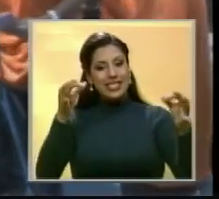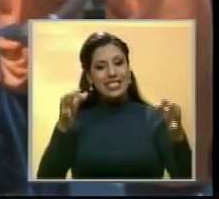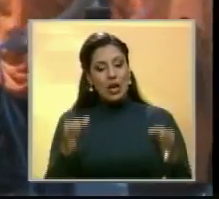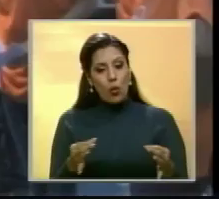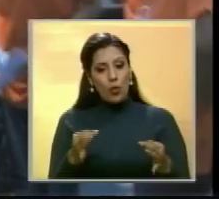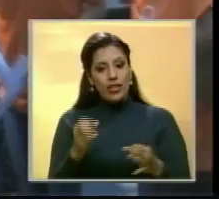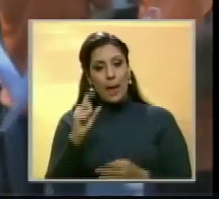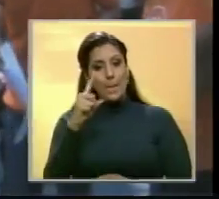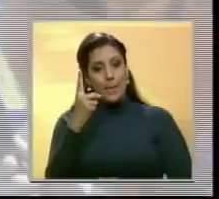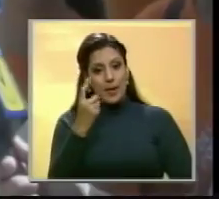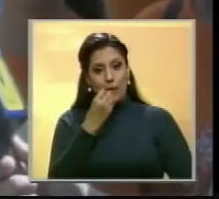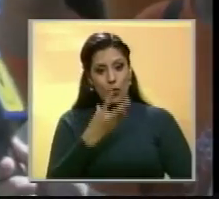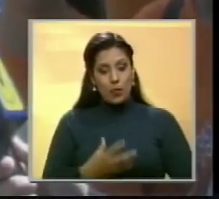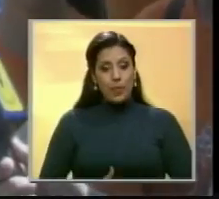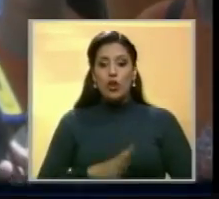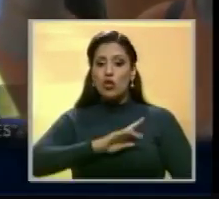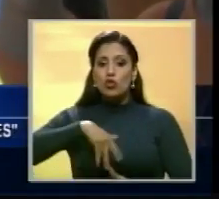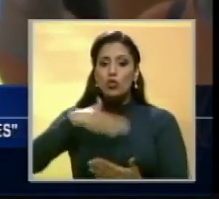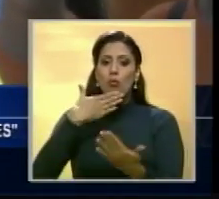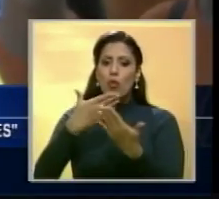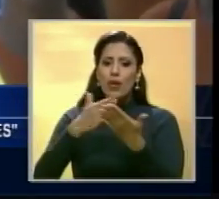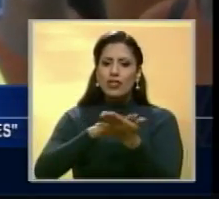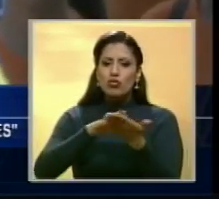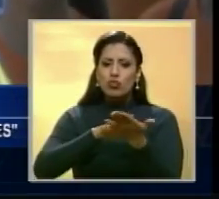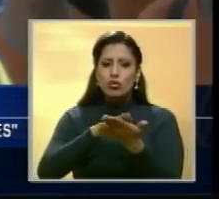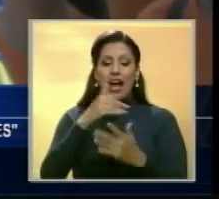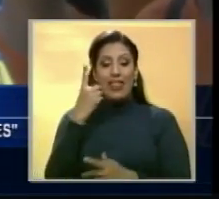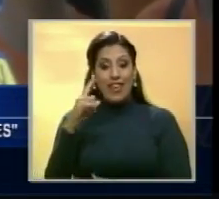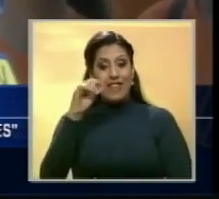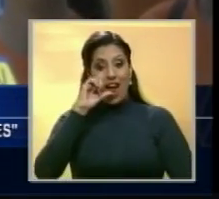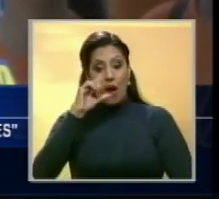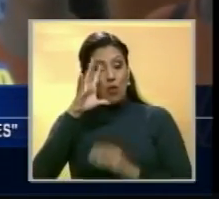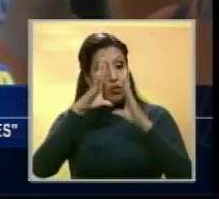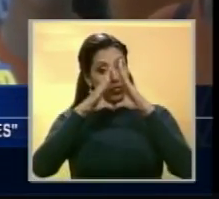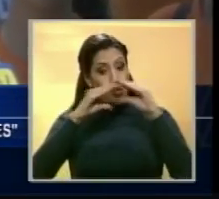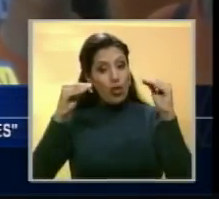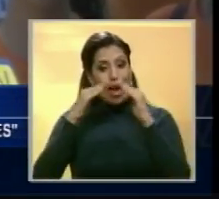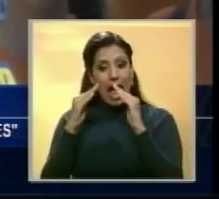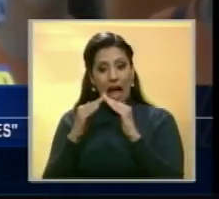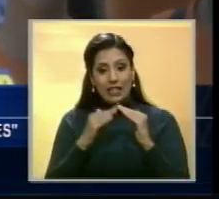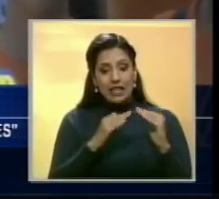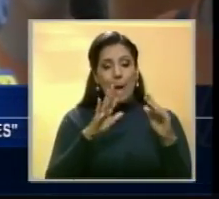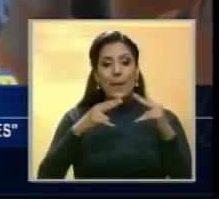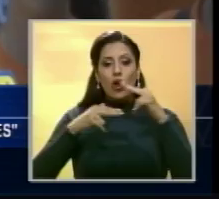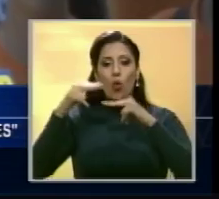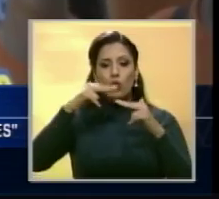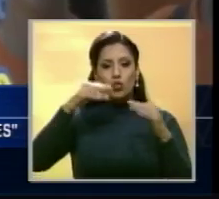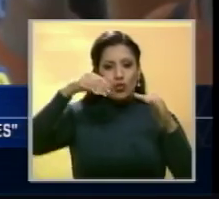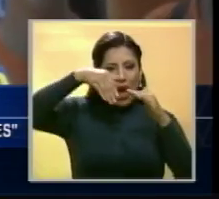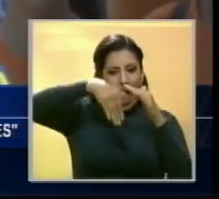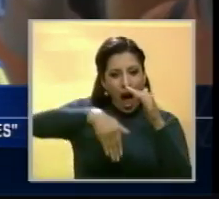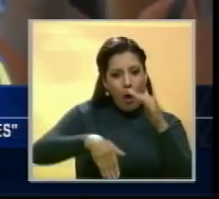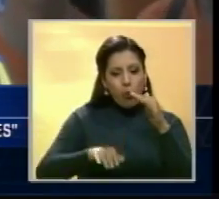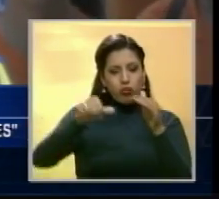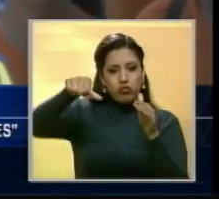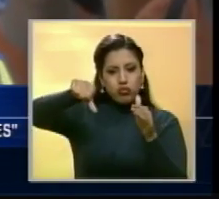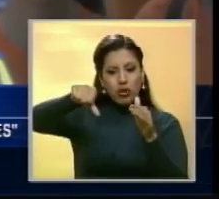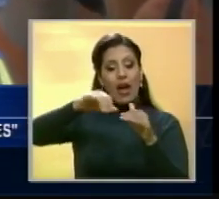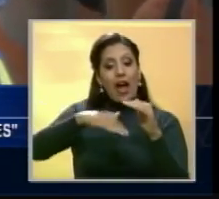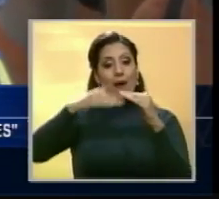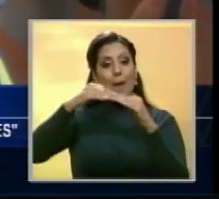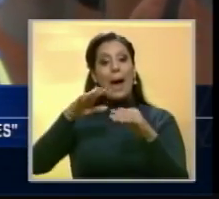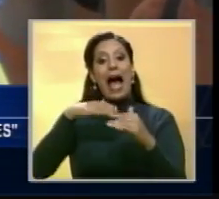de primera calidad. Hemos propuesto soluciones a que haya agua en todas las casas a través de la construcción de pozos profundos mientras